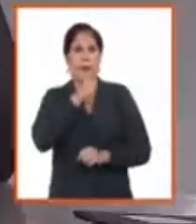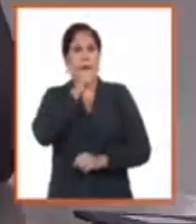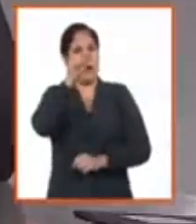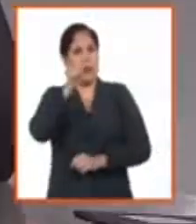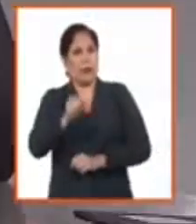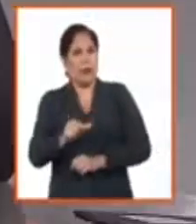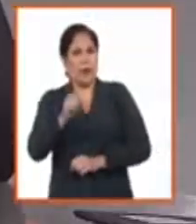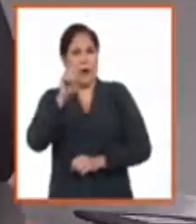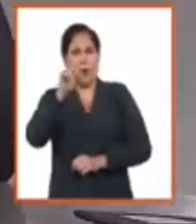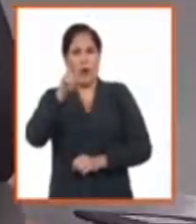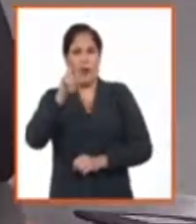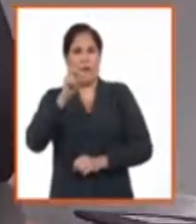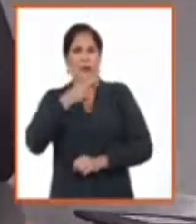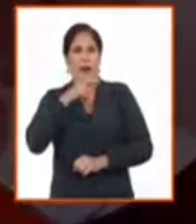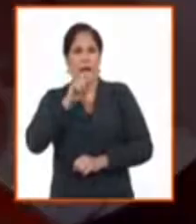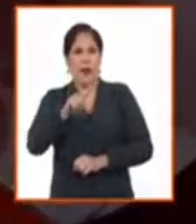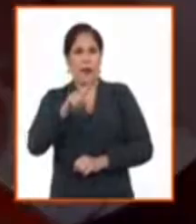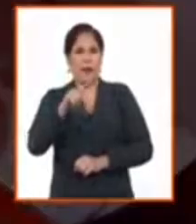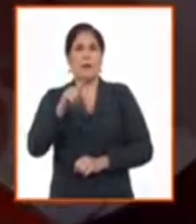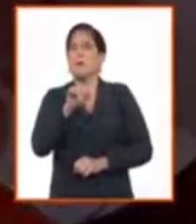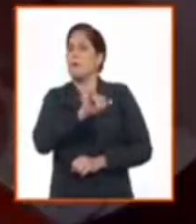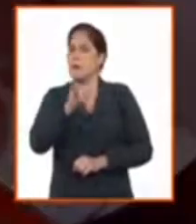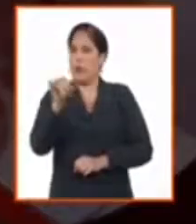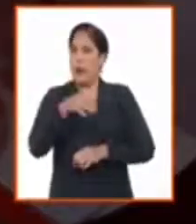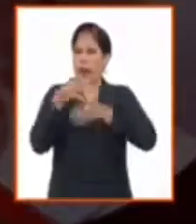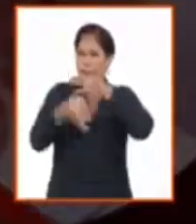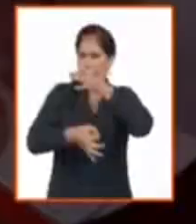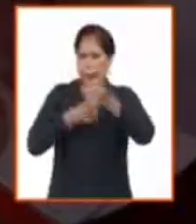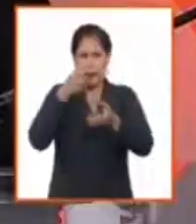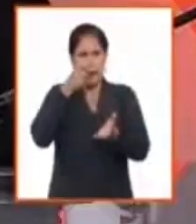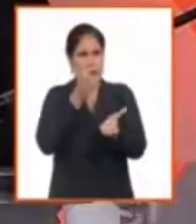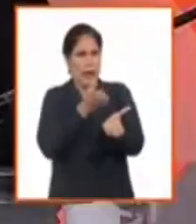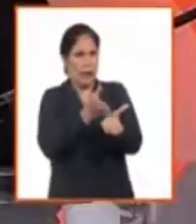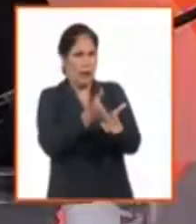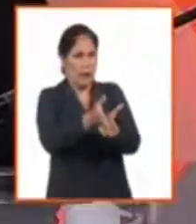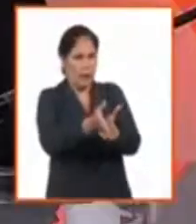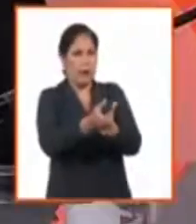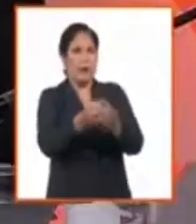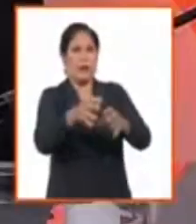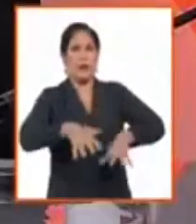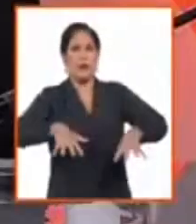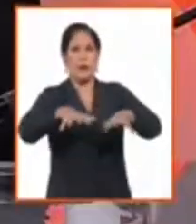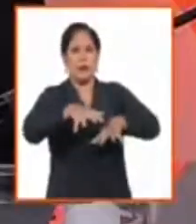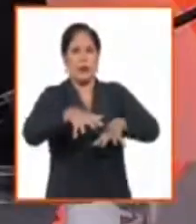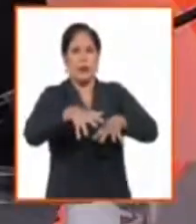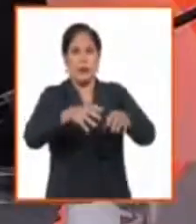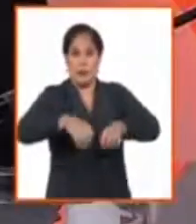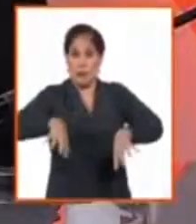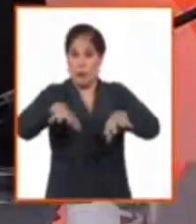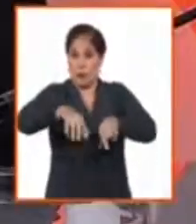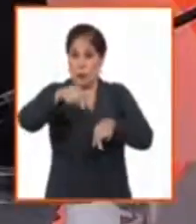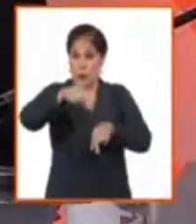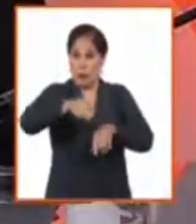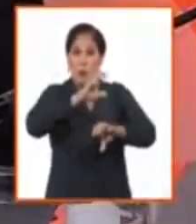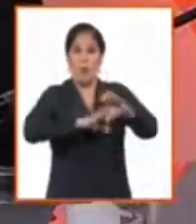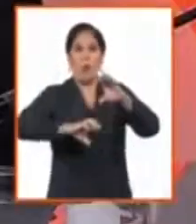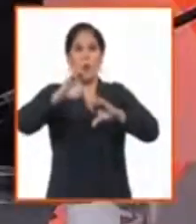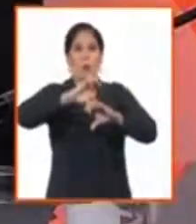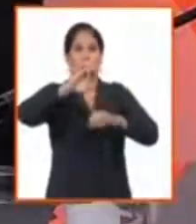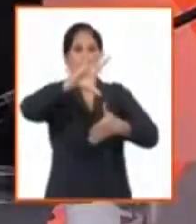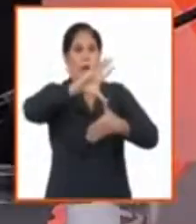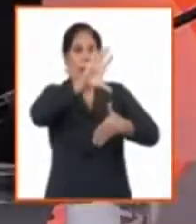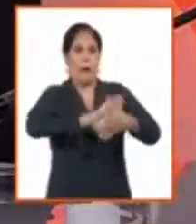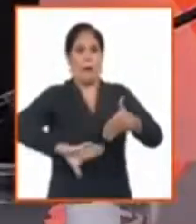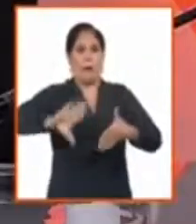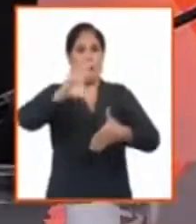de nuestro equipo quienes han estado siguiendo por supuesto este acontecimiento el más importante en términos de comunicación